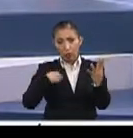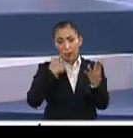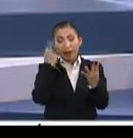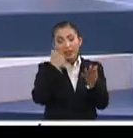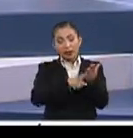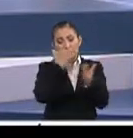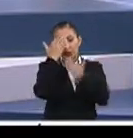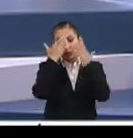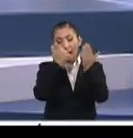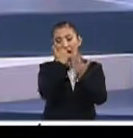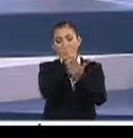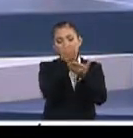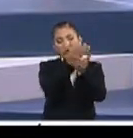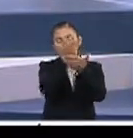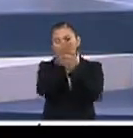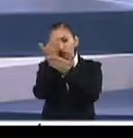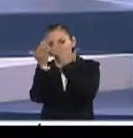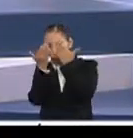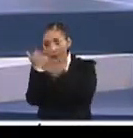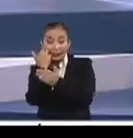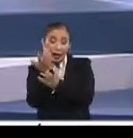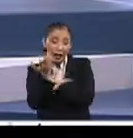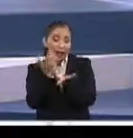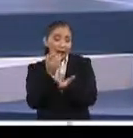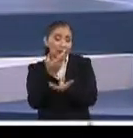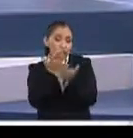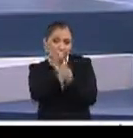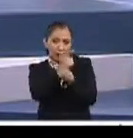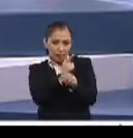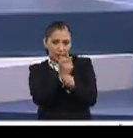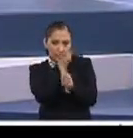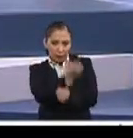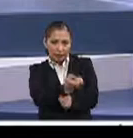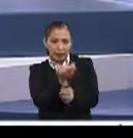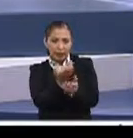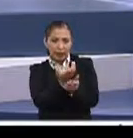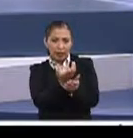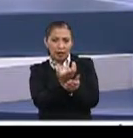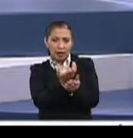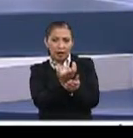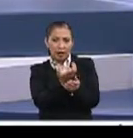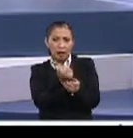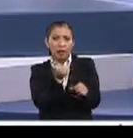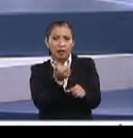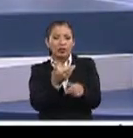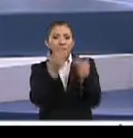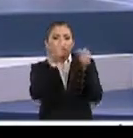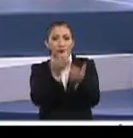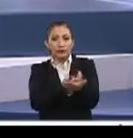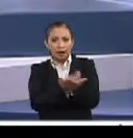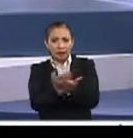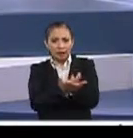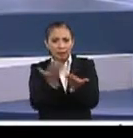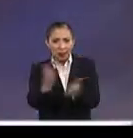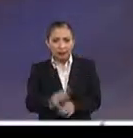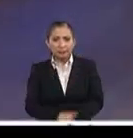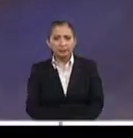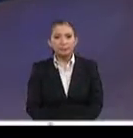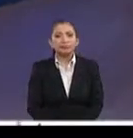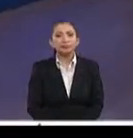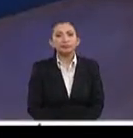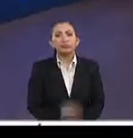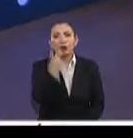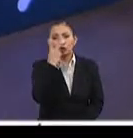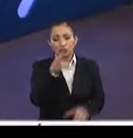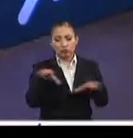manejamos en la universidad para los chicos que quieren estudiar finanzas, en este caso negocios financieros y bancarios.